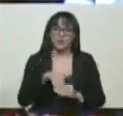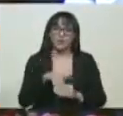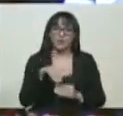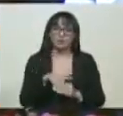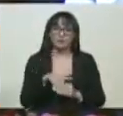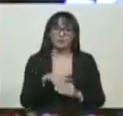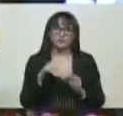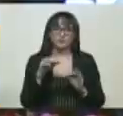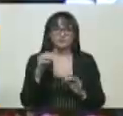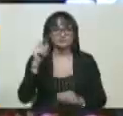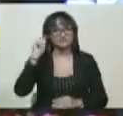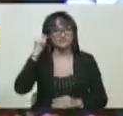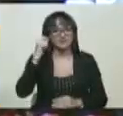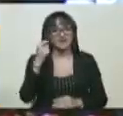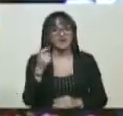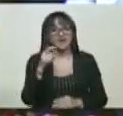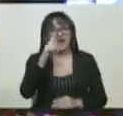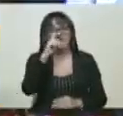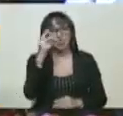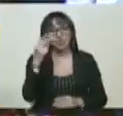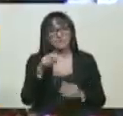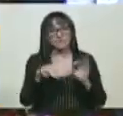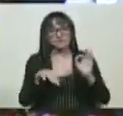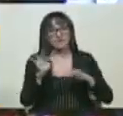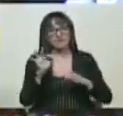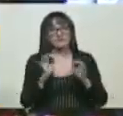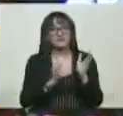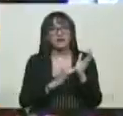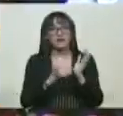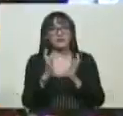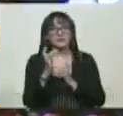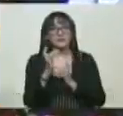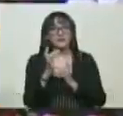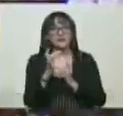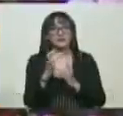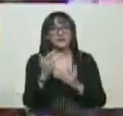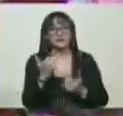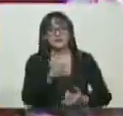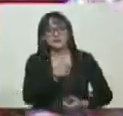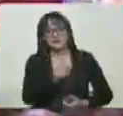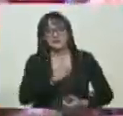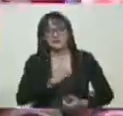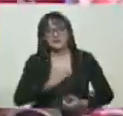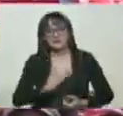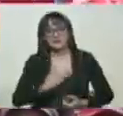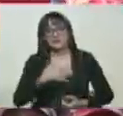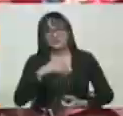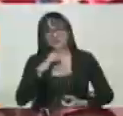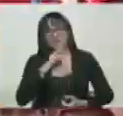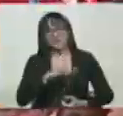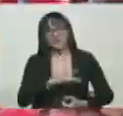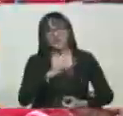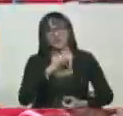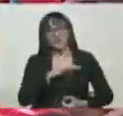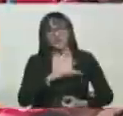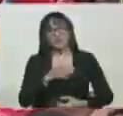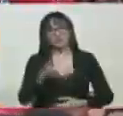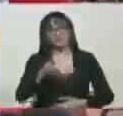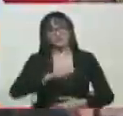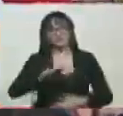aquel día de abril del año 2013, venía con la herida abierta en mi corazón de dolor.